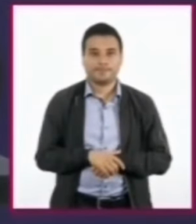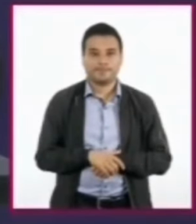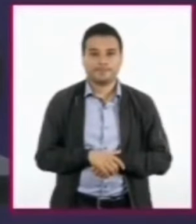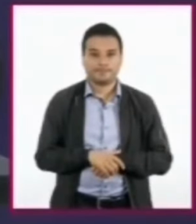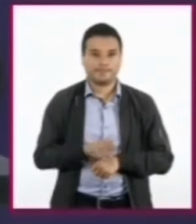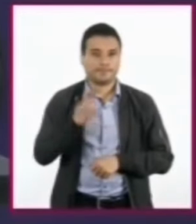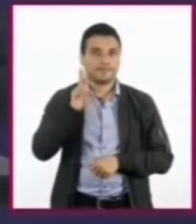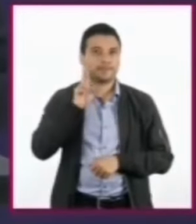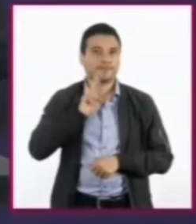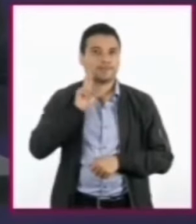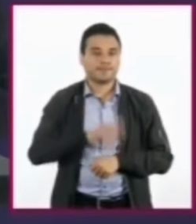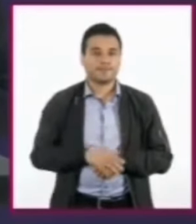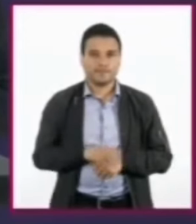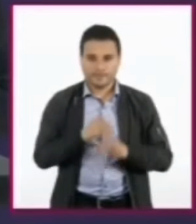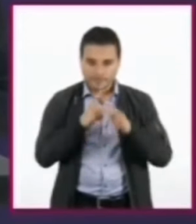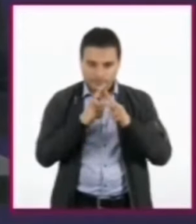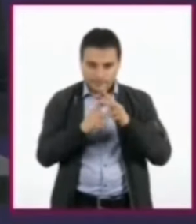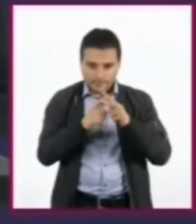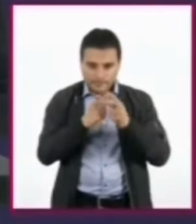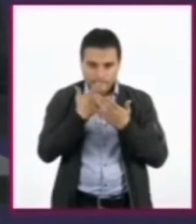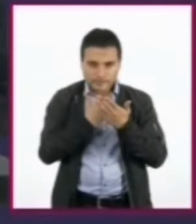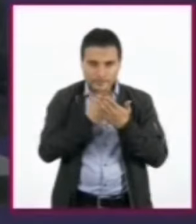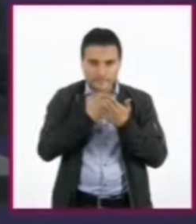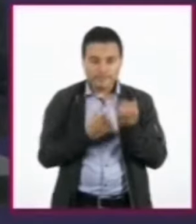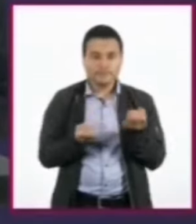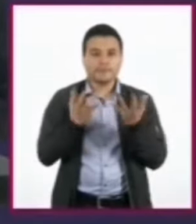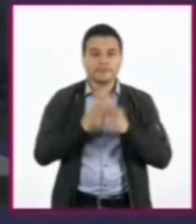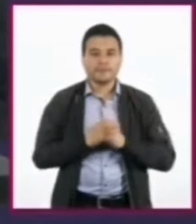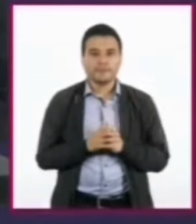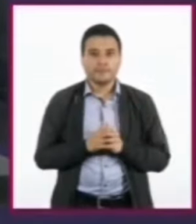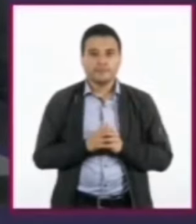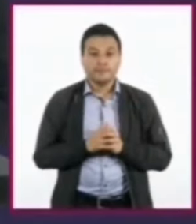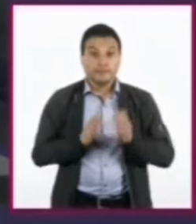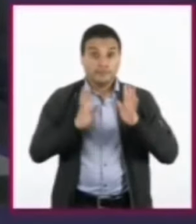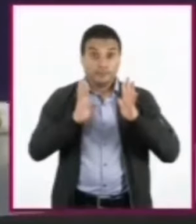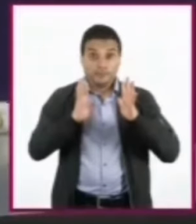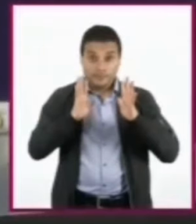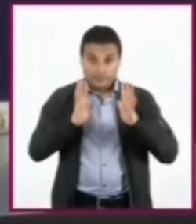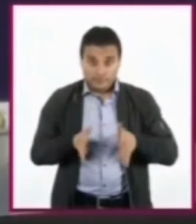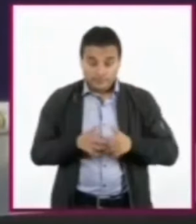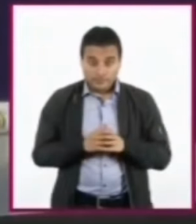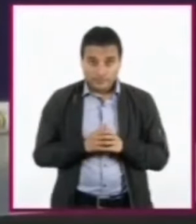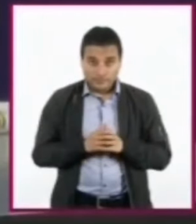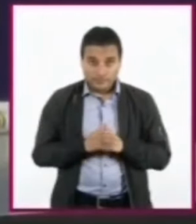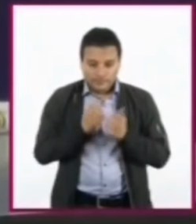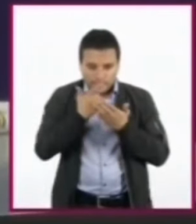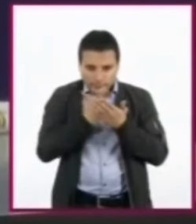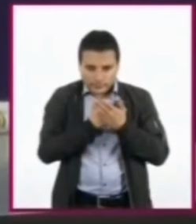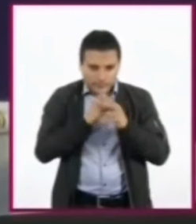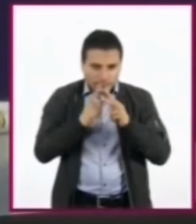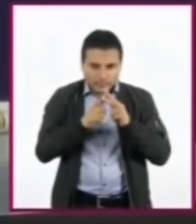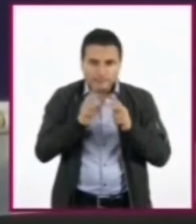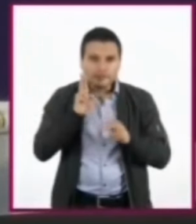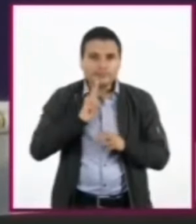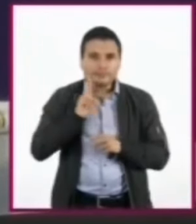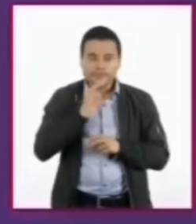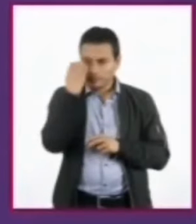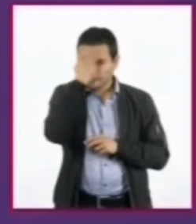Vamos a encender nuestra balanza y vamos a hacer la revisión.